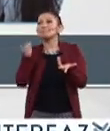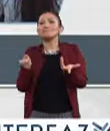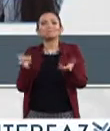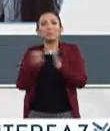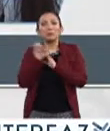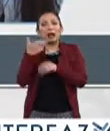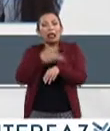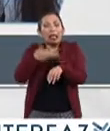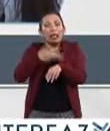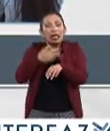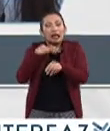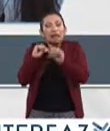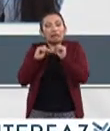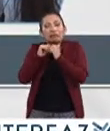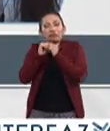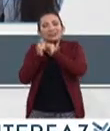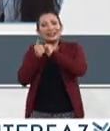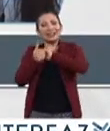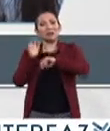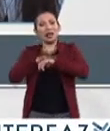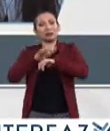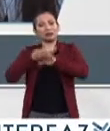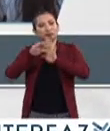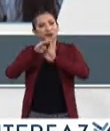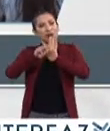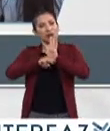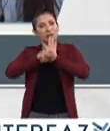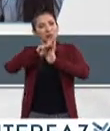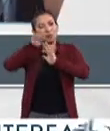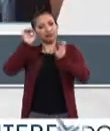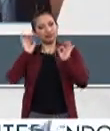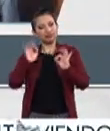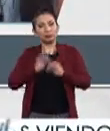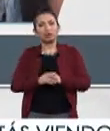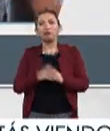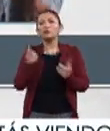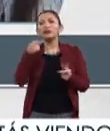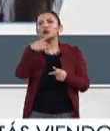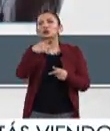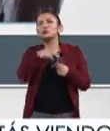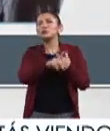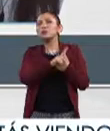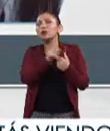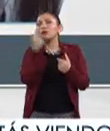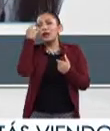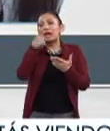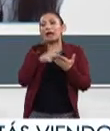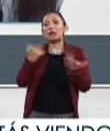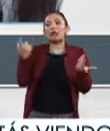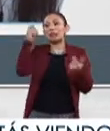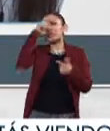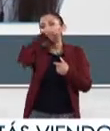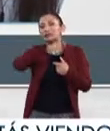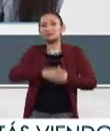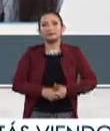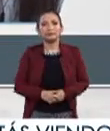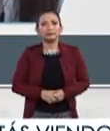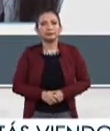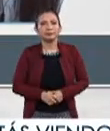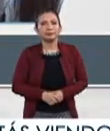ir solucionándolos, y eso es lo que nos da mucha madurez al final. Pero, ¿cuáles fueron los aspectos que tú consideres que te costaron más